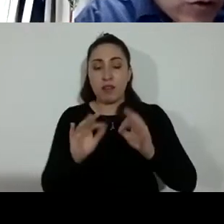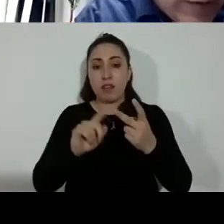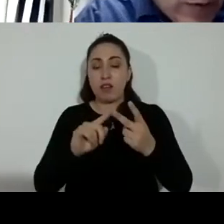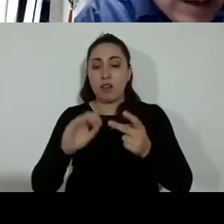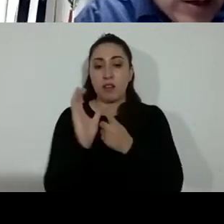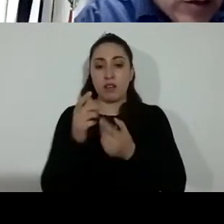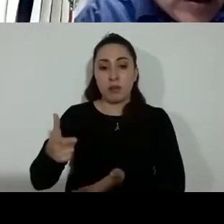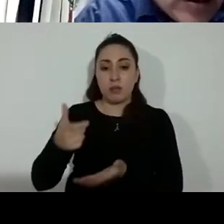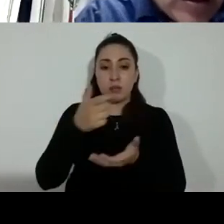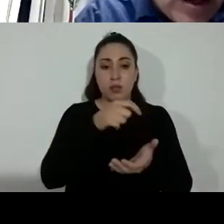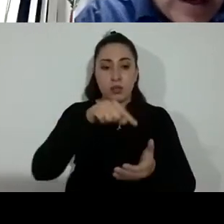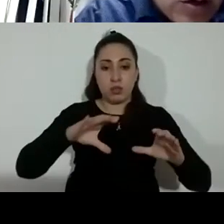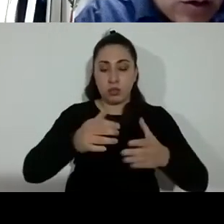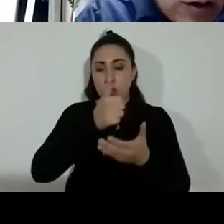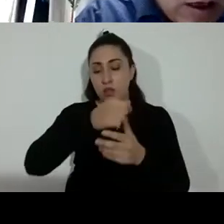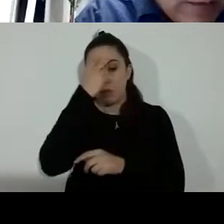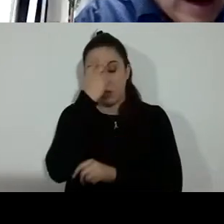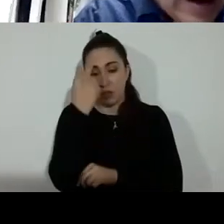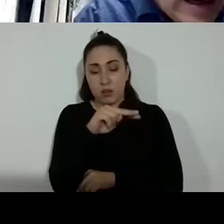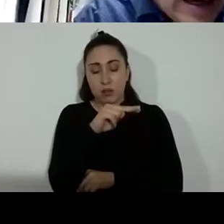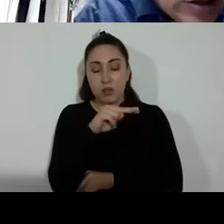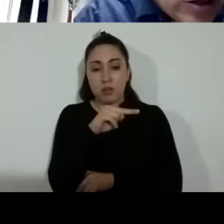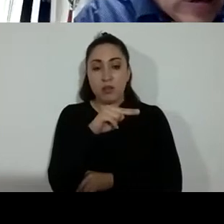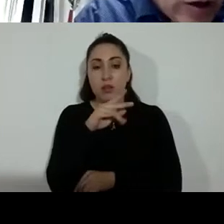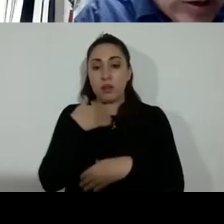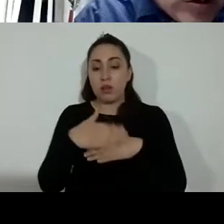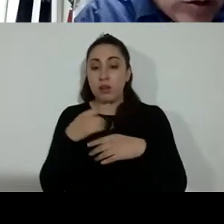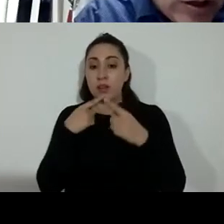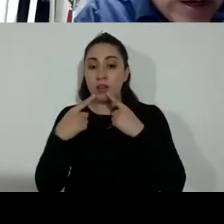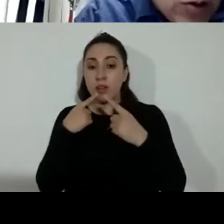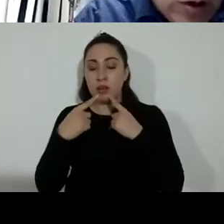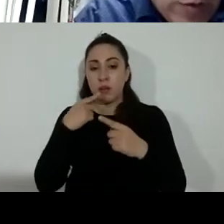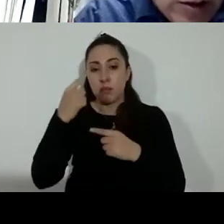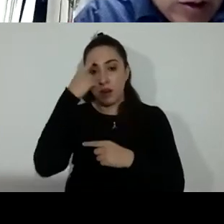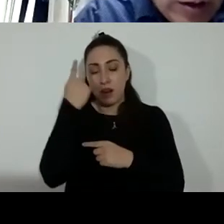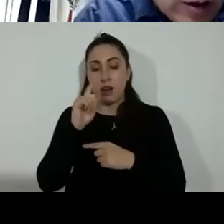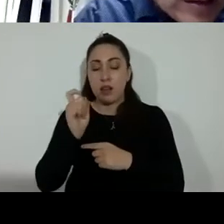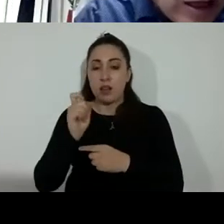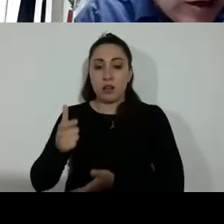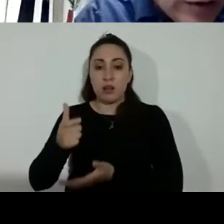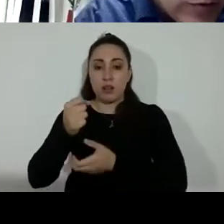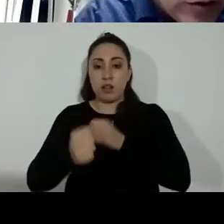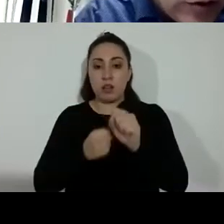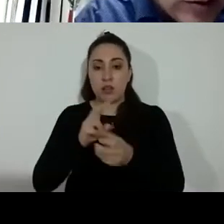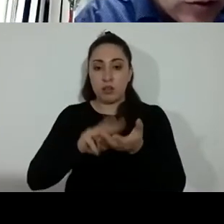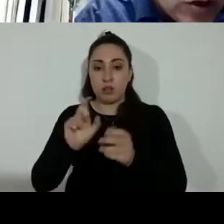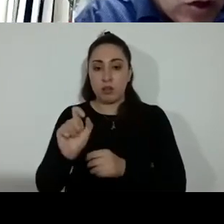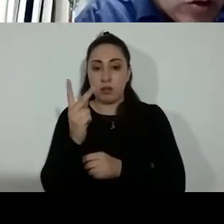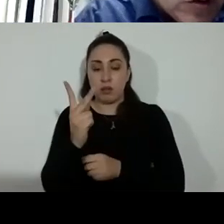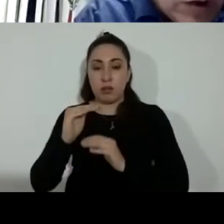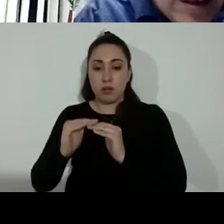Presupuesto y Cuenta Pública del Congreso de la Ciudad de México para que en el ejercicio de sus facultades contemplen un aumento en lo asignado en el presupuesto de